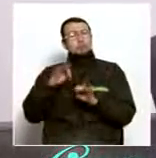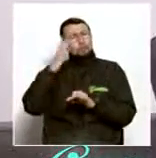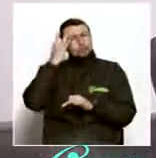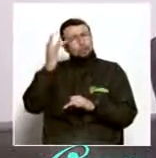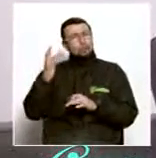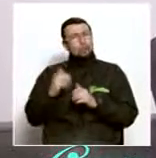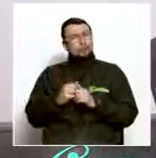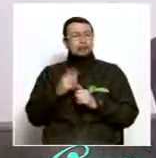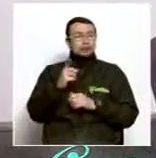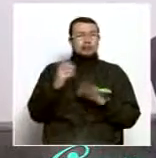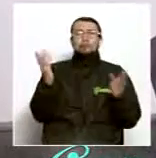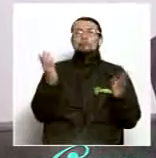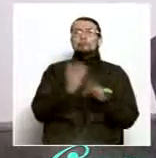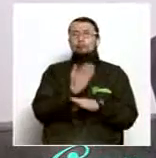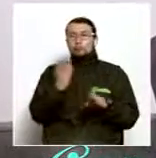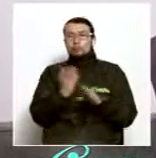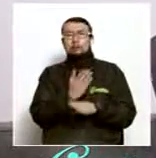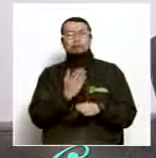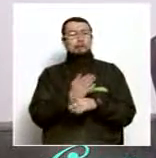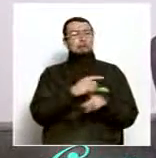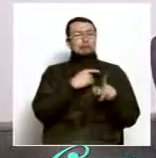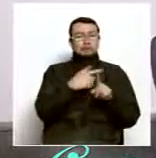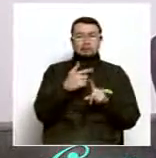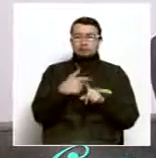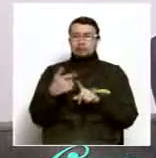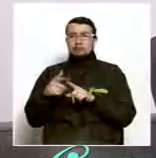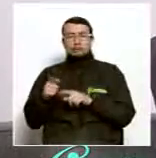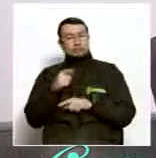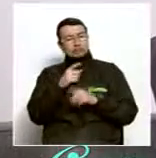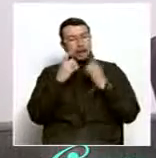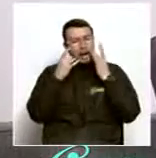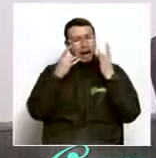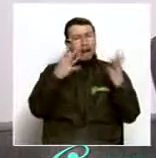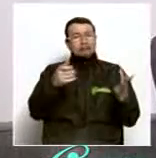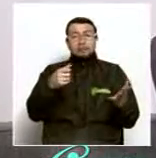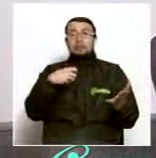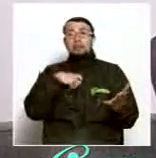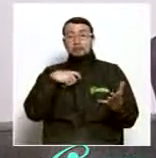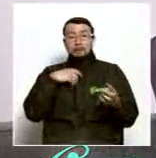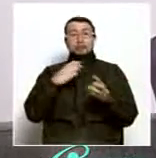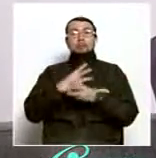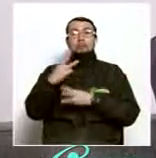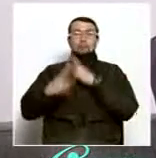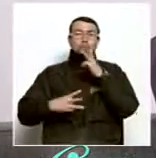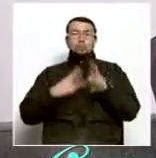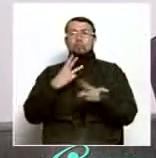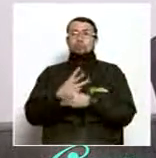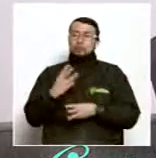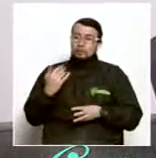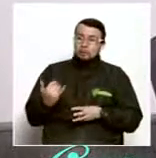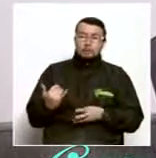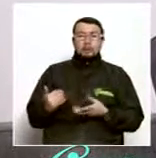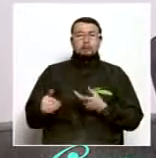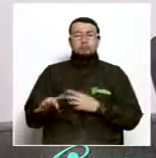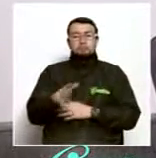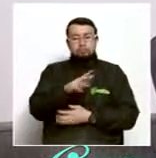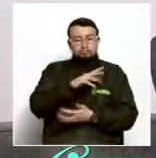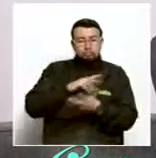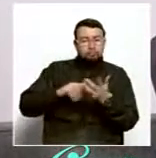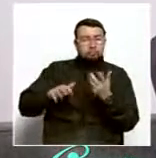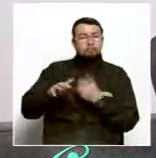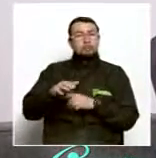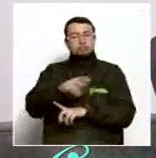las problemáticas tan grandes que tiene nuestro planeta a nivel ambiental, a nivel social, a